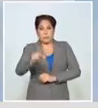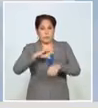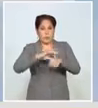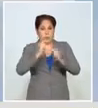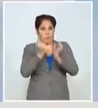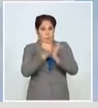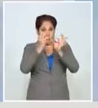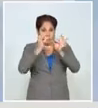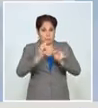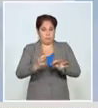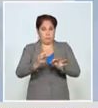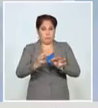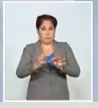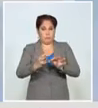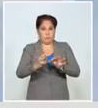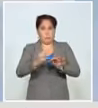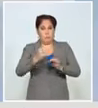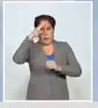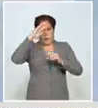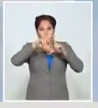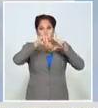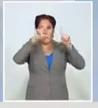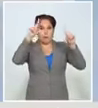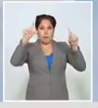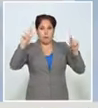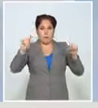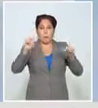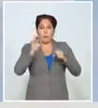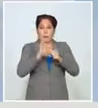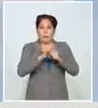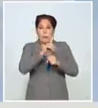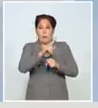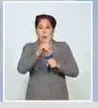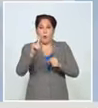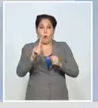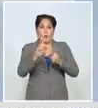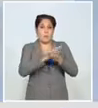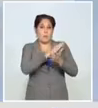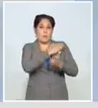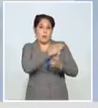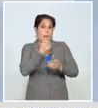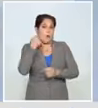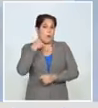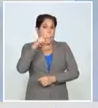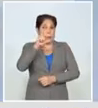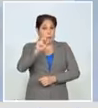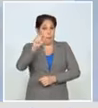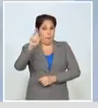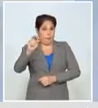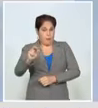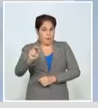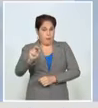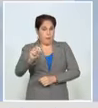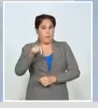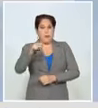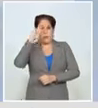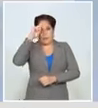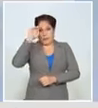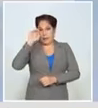COVID-19 en Cuba desde el 11 de marzo del 2020, ingresados